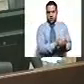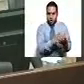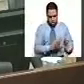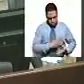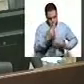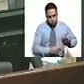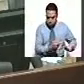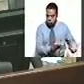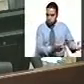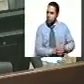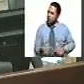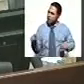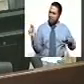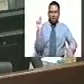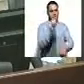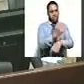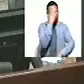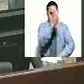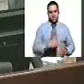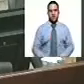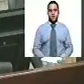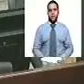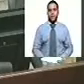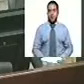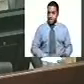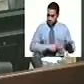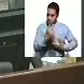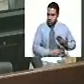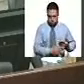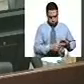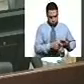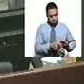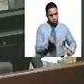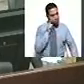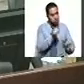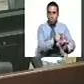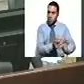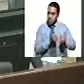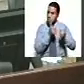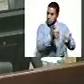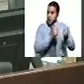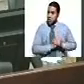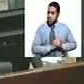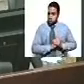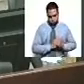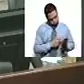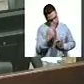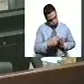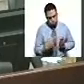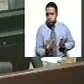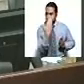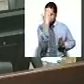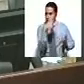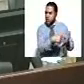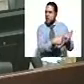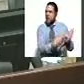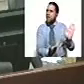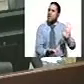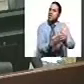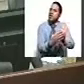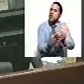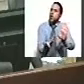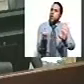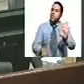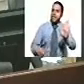proyecto. El proyecto estaba y está bien encaminado, y es a garantizar